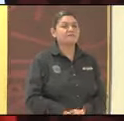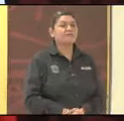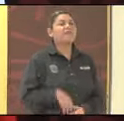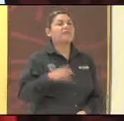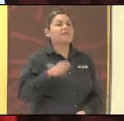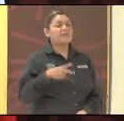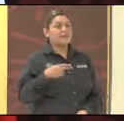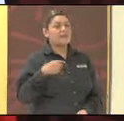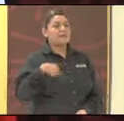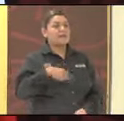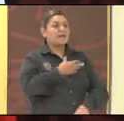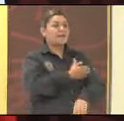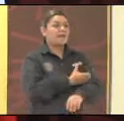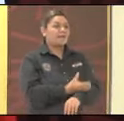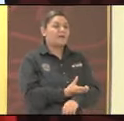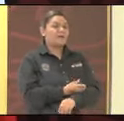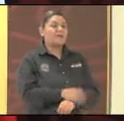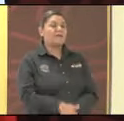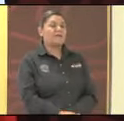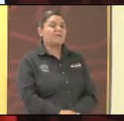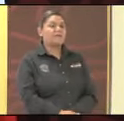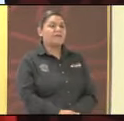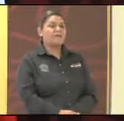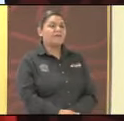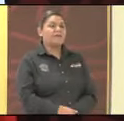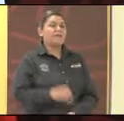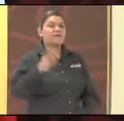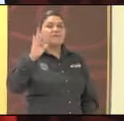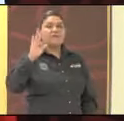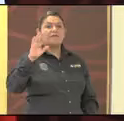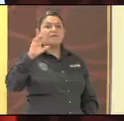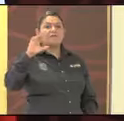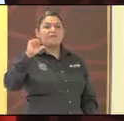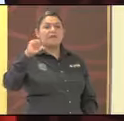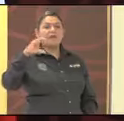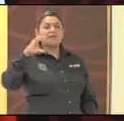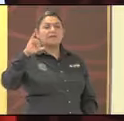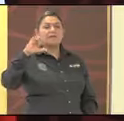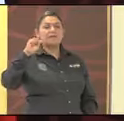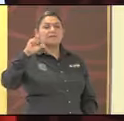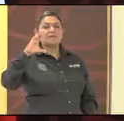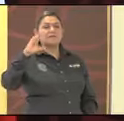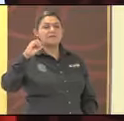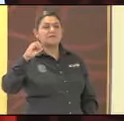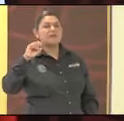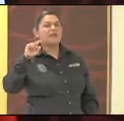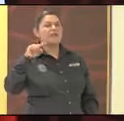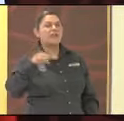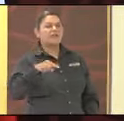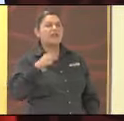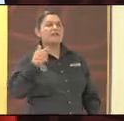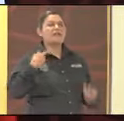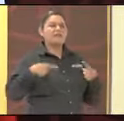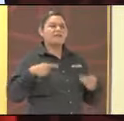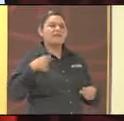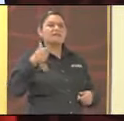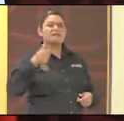también estuvo con nosotros el ingeniero Francisco Javier López Terra de Marterra. Ahí veía